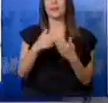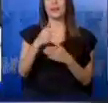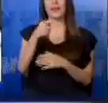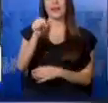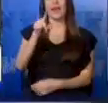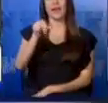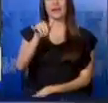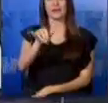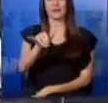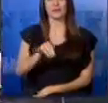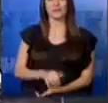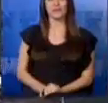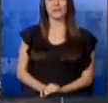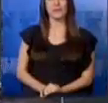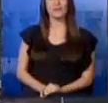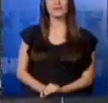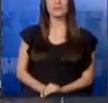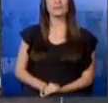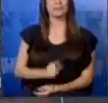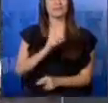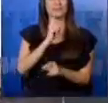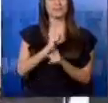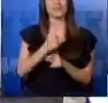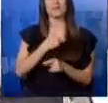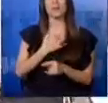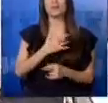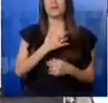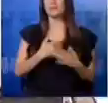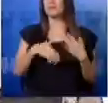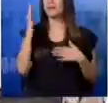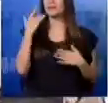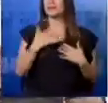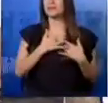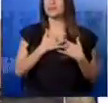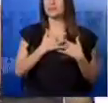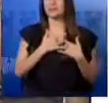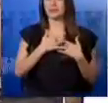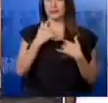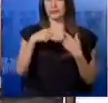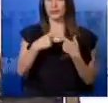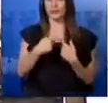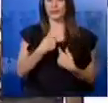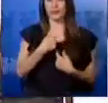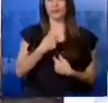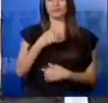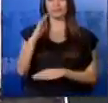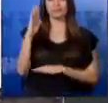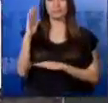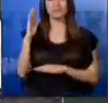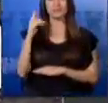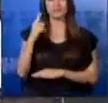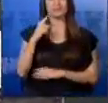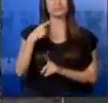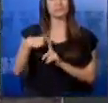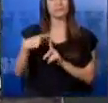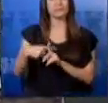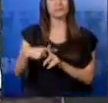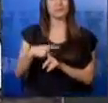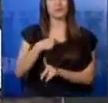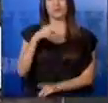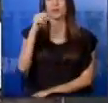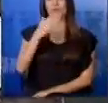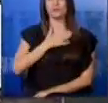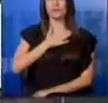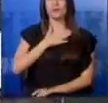Garay. Y créanme que la mayor gratificación para un dirigente político honesto, que no busca nada para